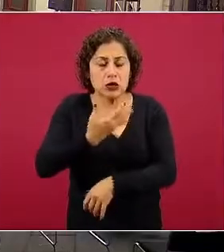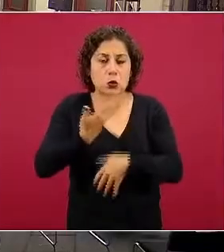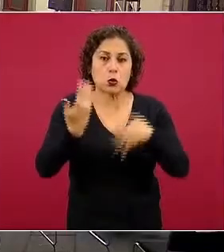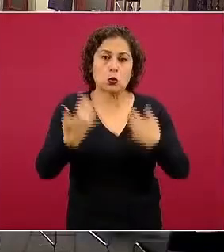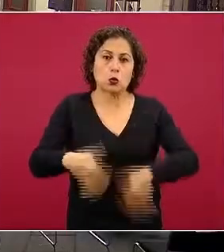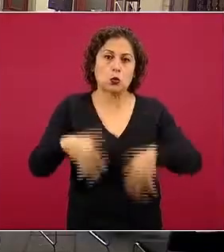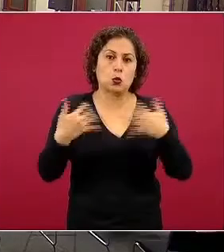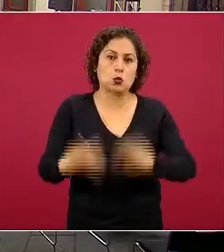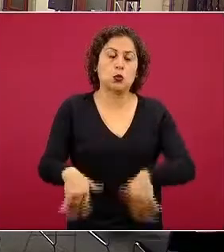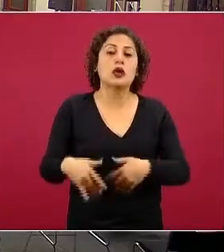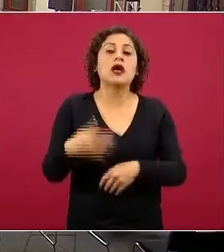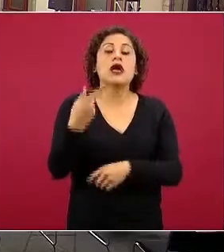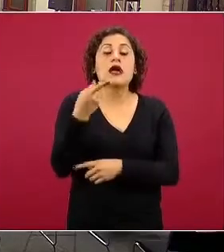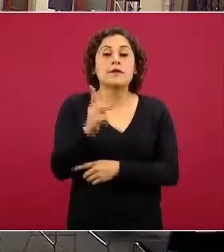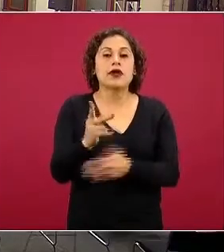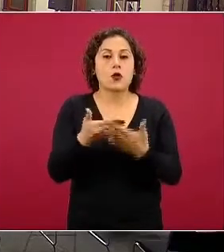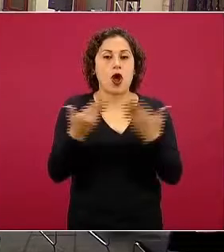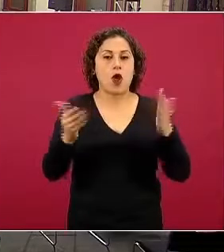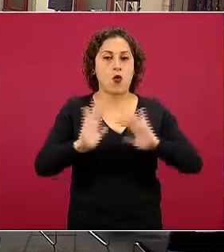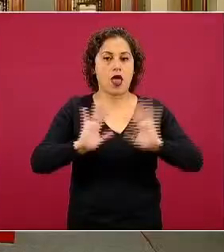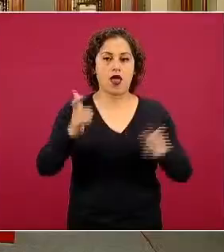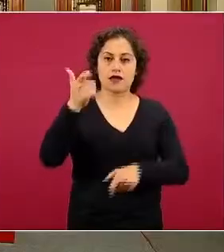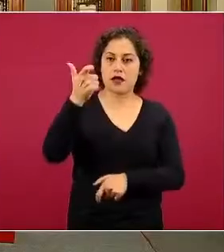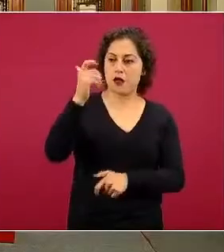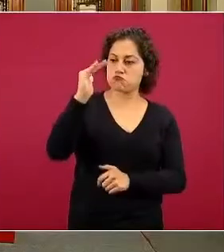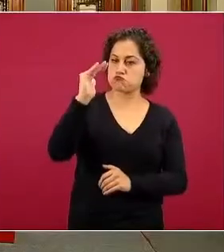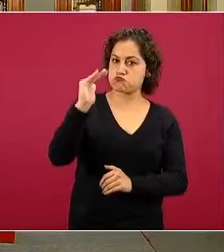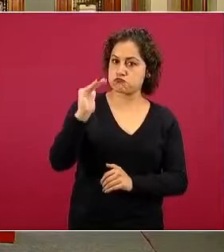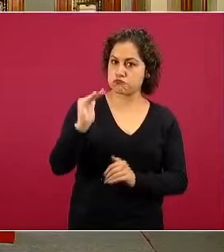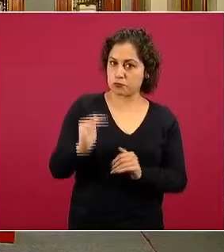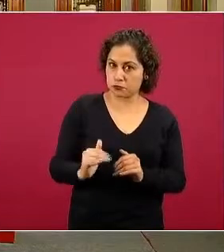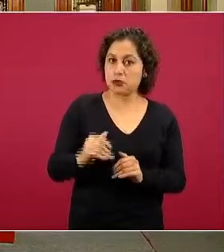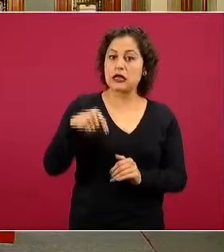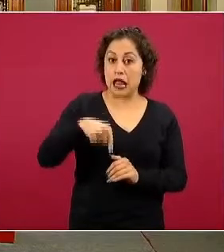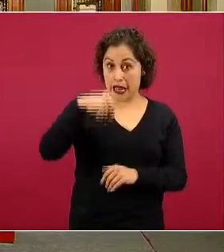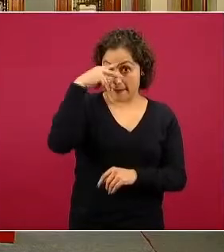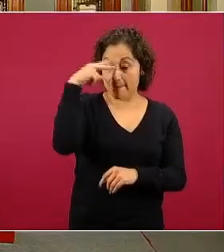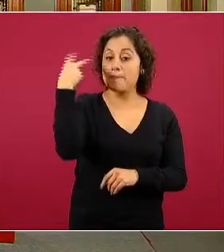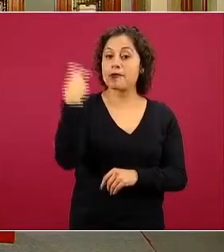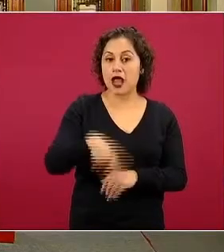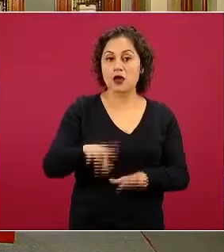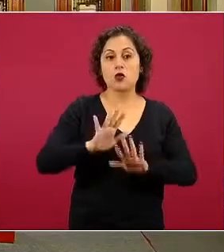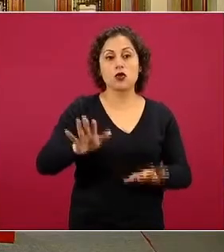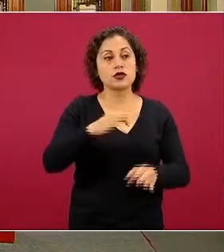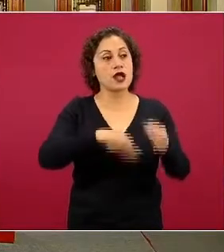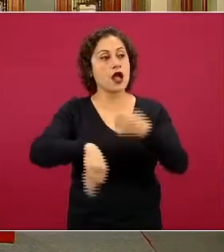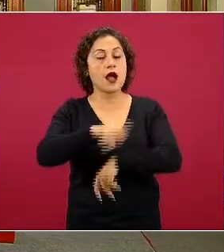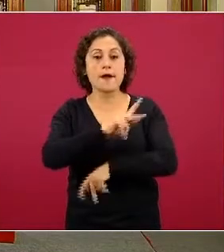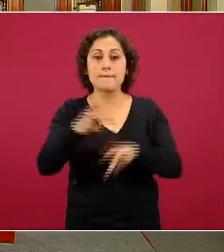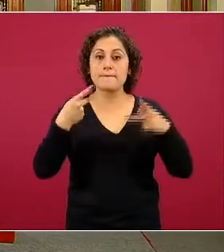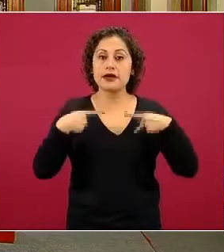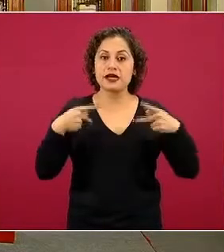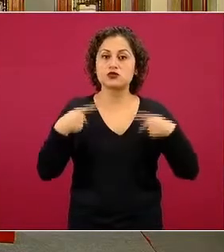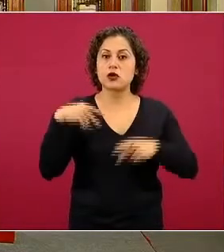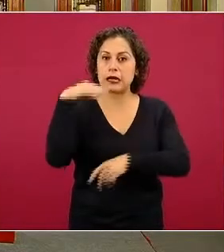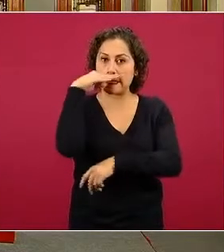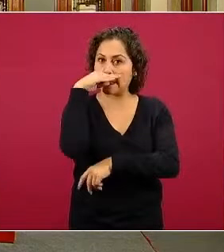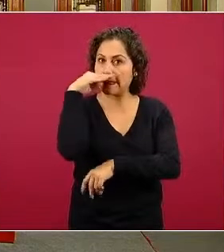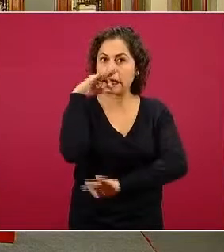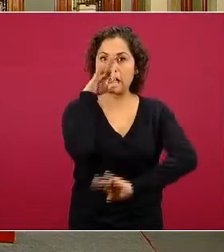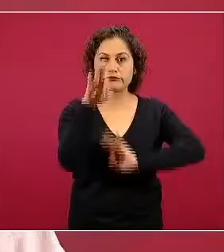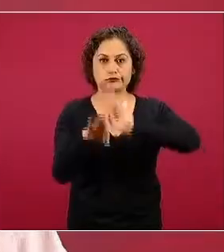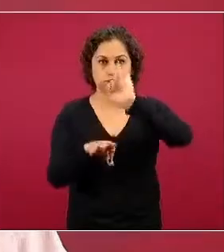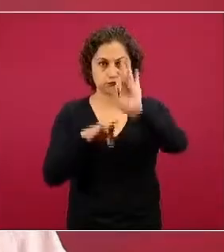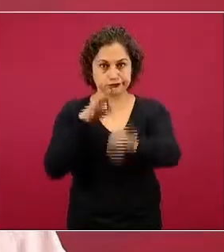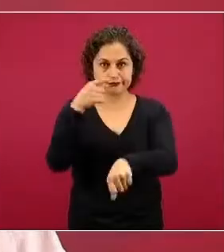los costos y también ya México puede entonces también acceder a un tratamiento gratuito para todas y